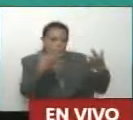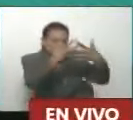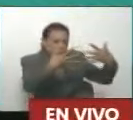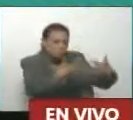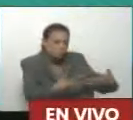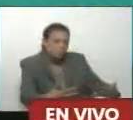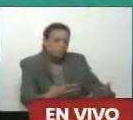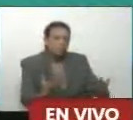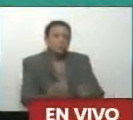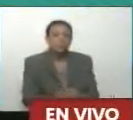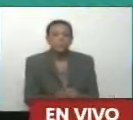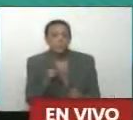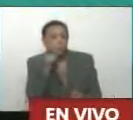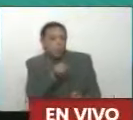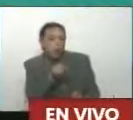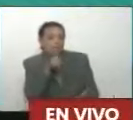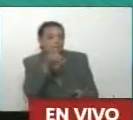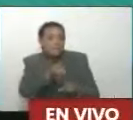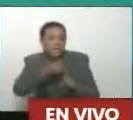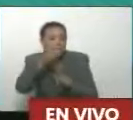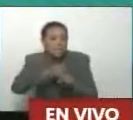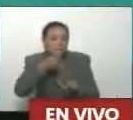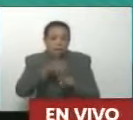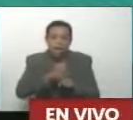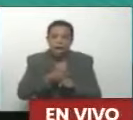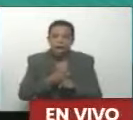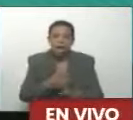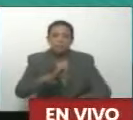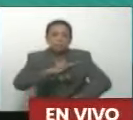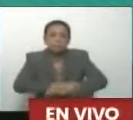giro descolonial. Él insistía mucho en descolonizar